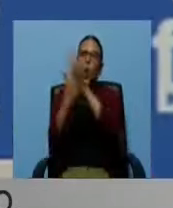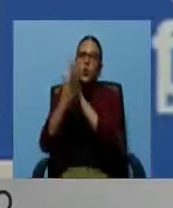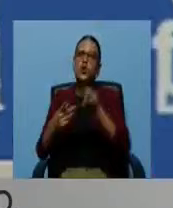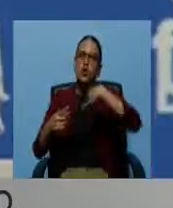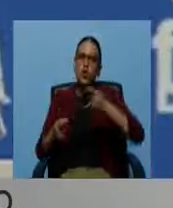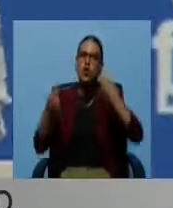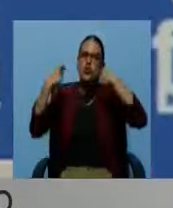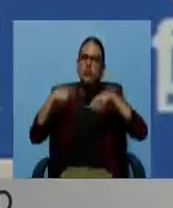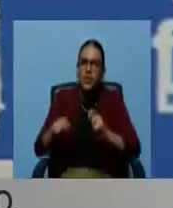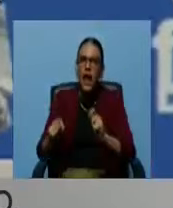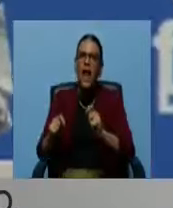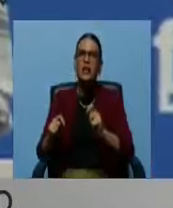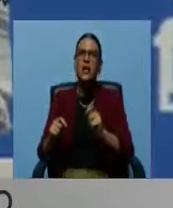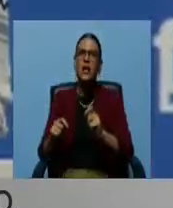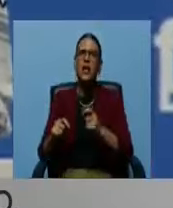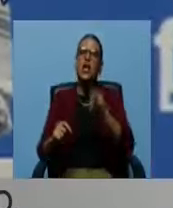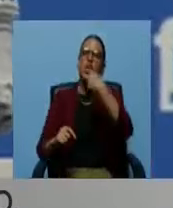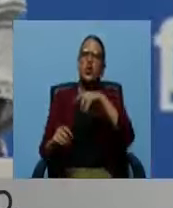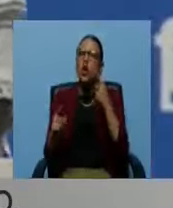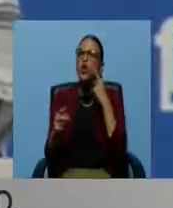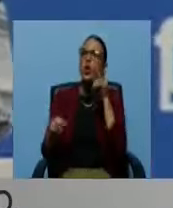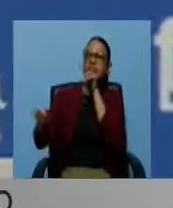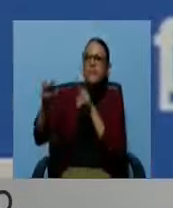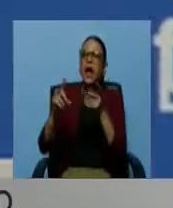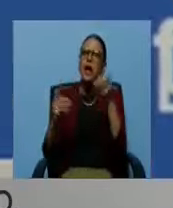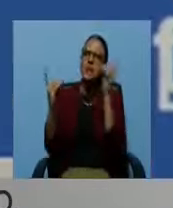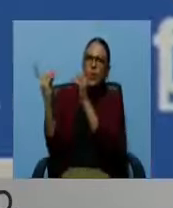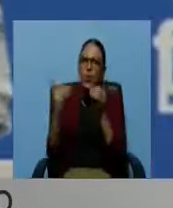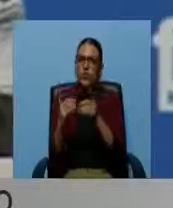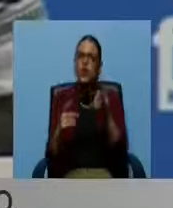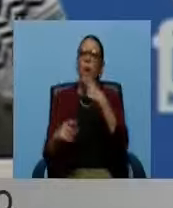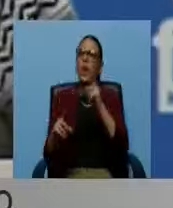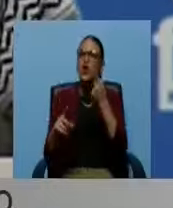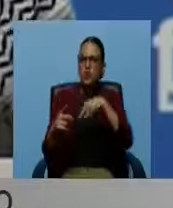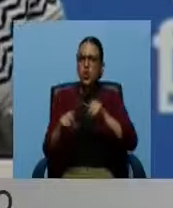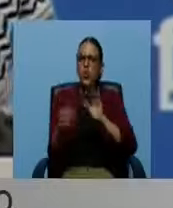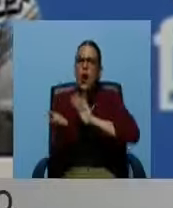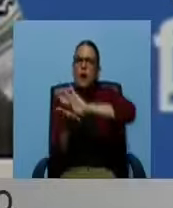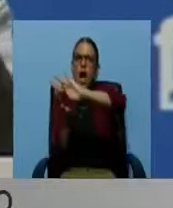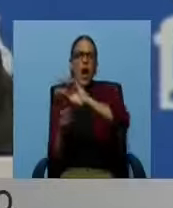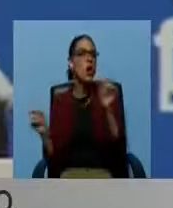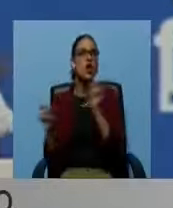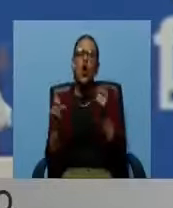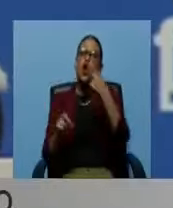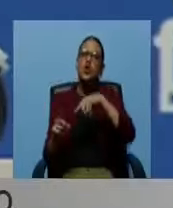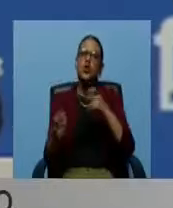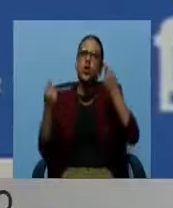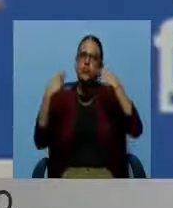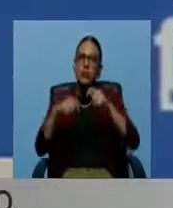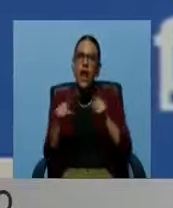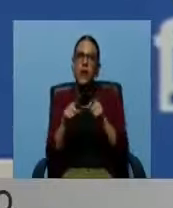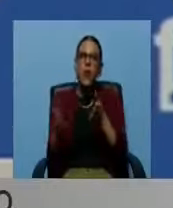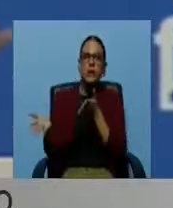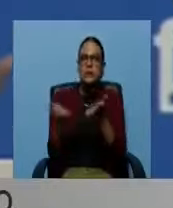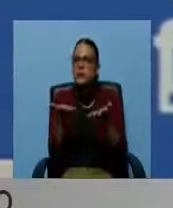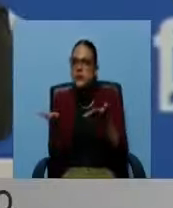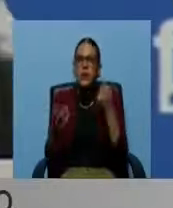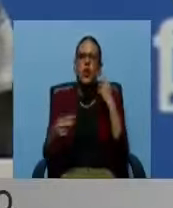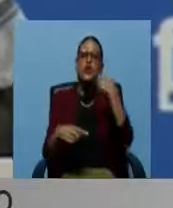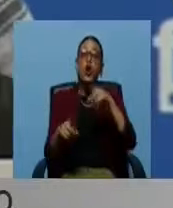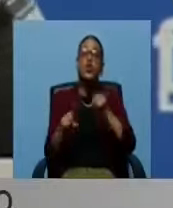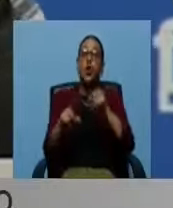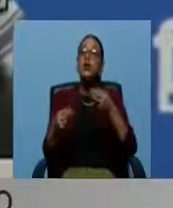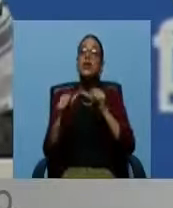intentar imitar un poco al fascismo para que el fascismo no se quede con todo el voto reaccionario en vez de nosotros. Estamos alimentando